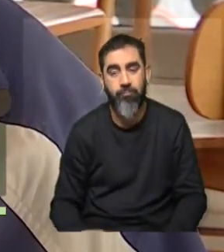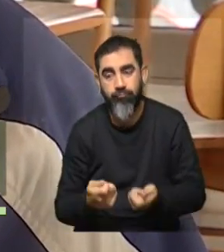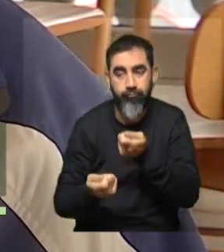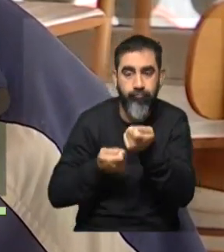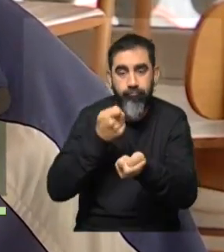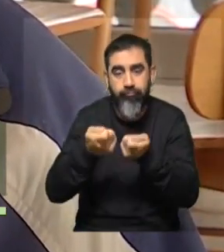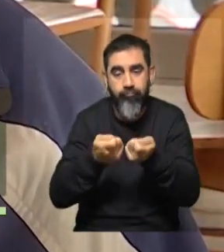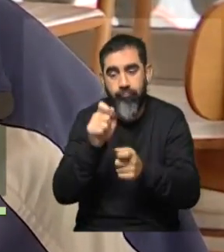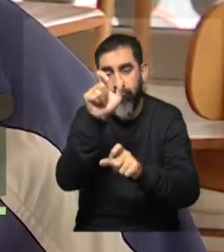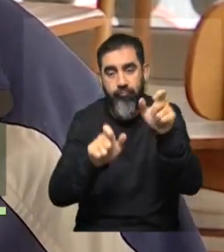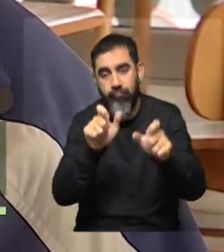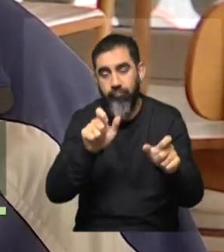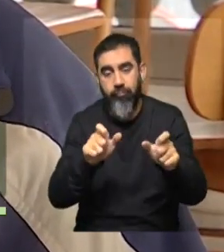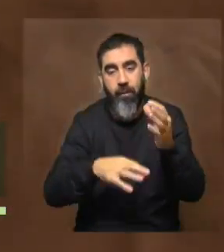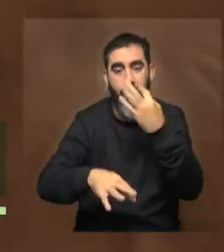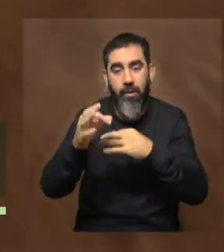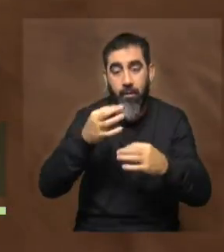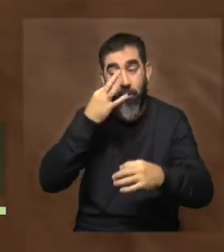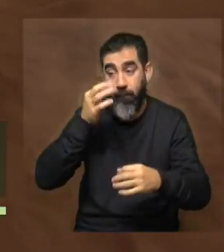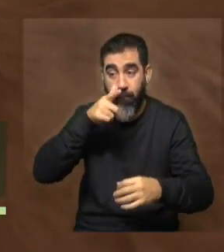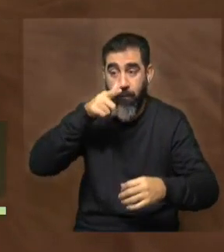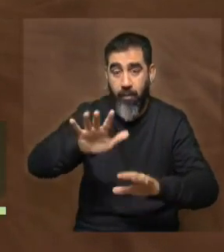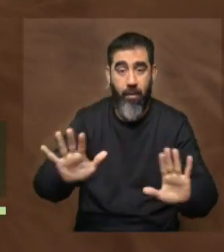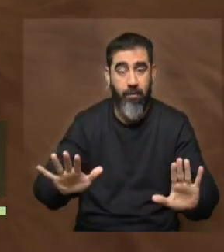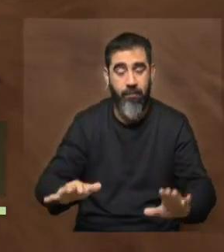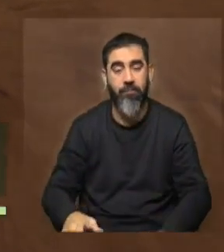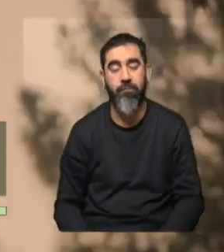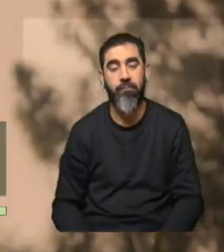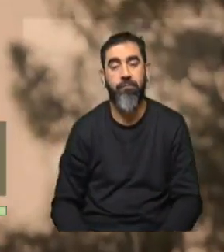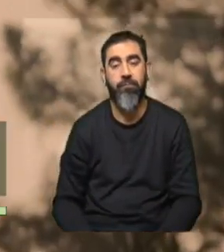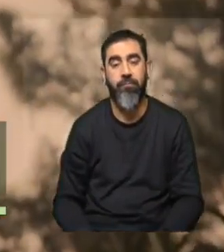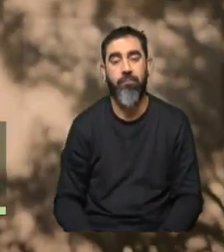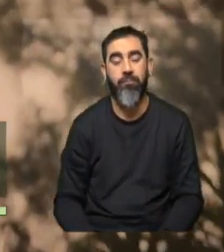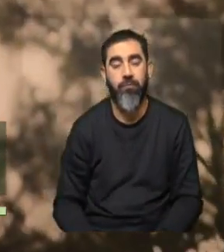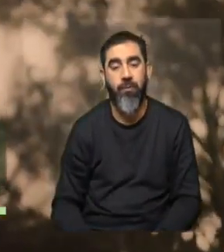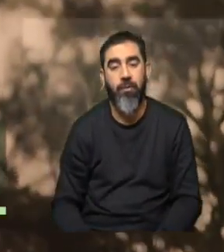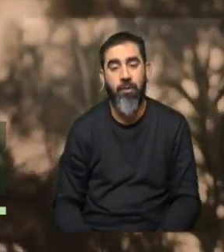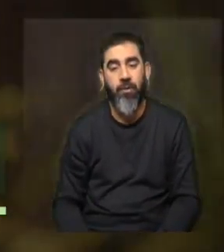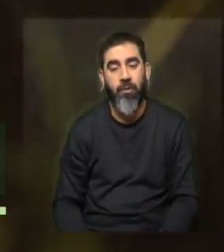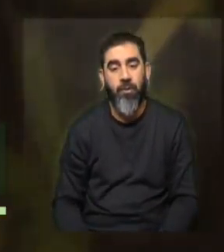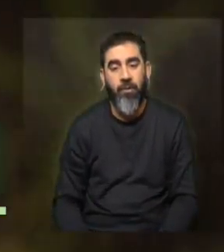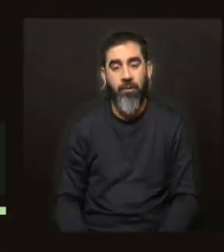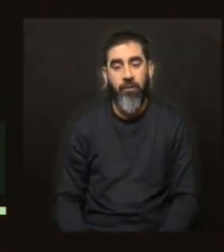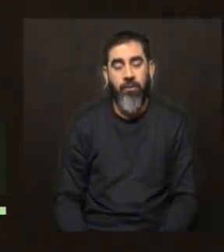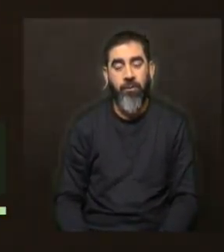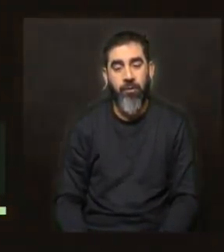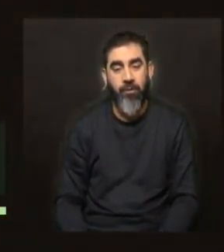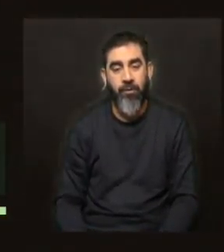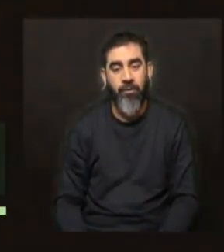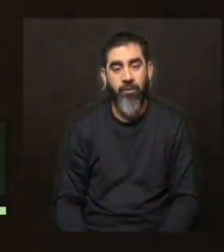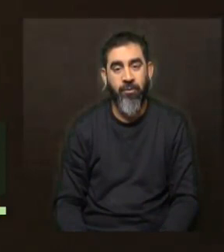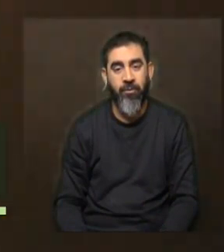Si se quiere al espectador y el teatro tiene una verdad que que no deja lugar a error yo estoy viendo eso como que